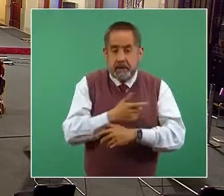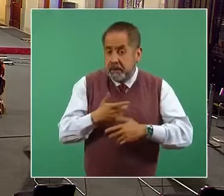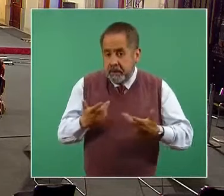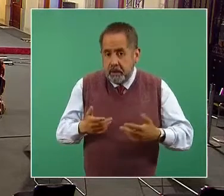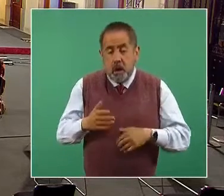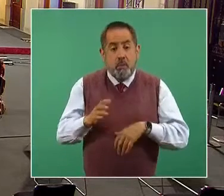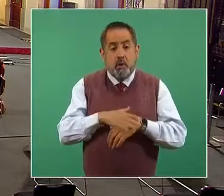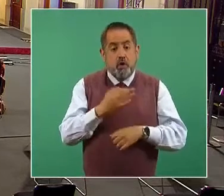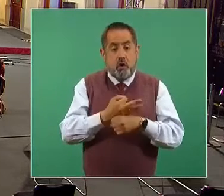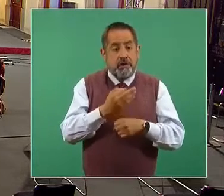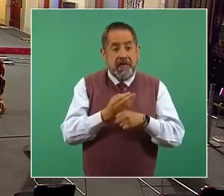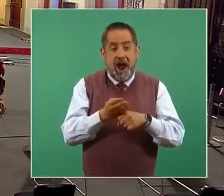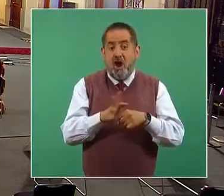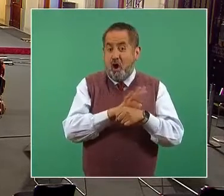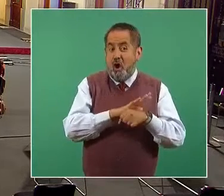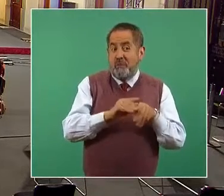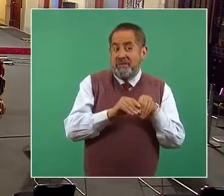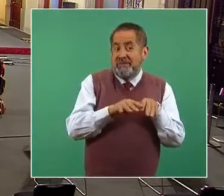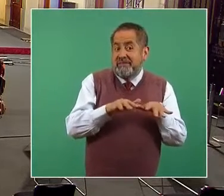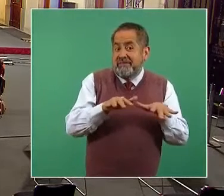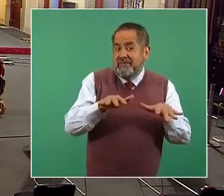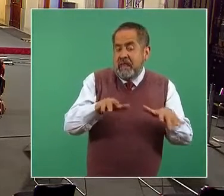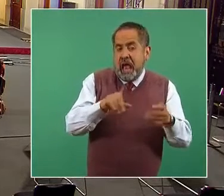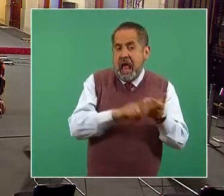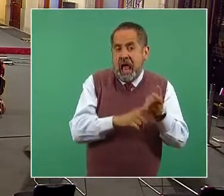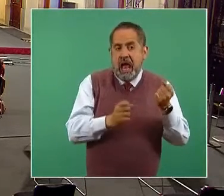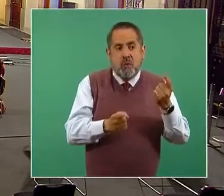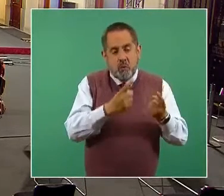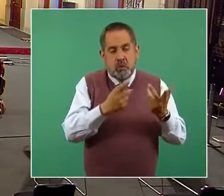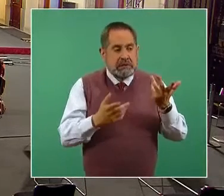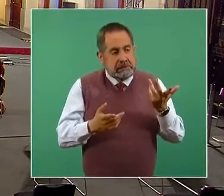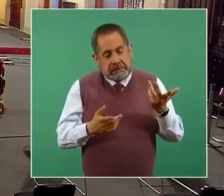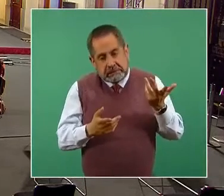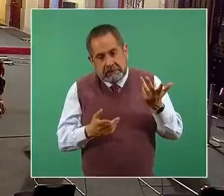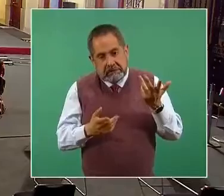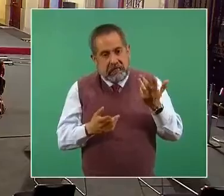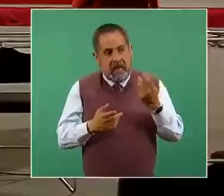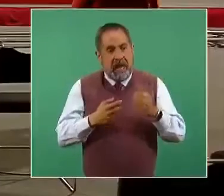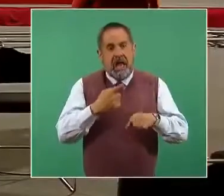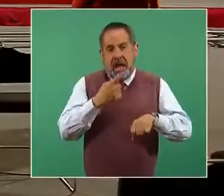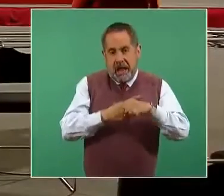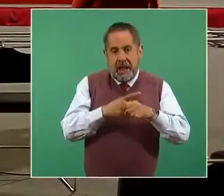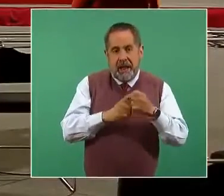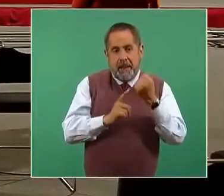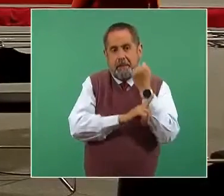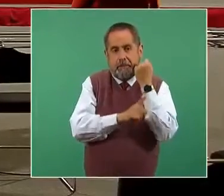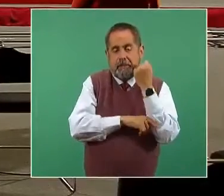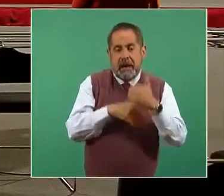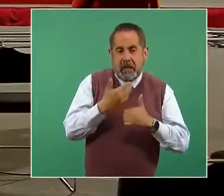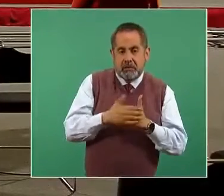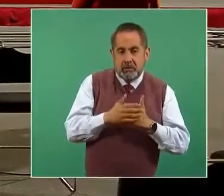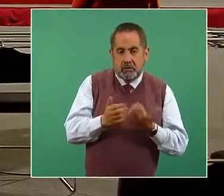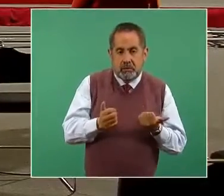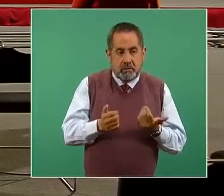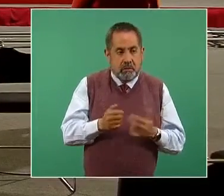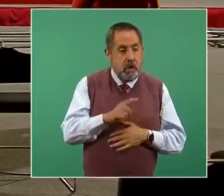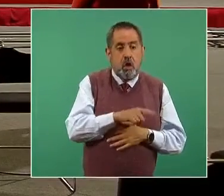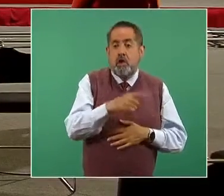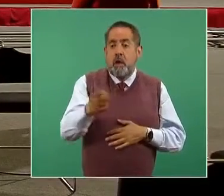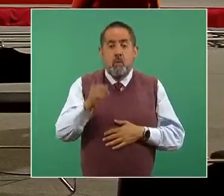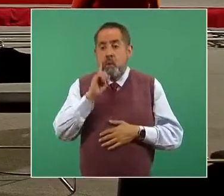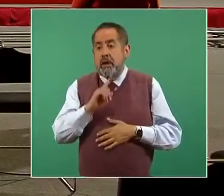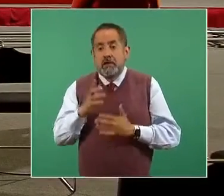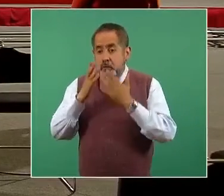ha aumentado algunos de los eventos adversos relacionados con el embarazo en comparación con mujeres que no tienen